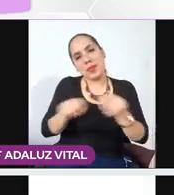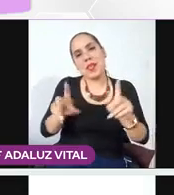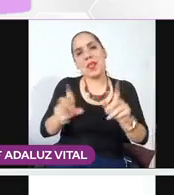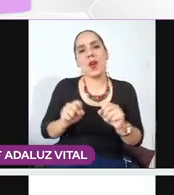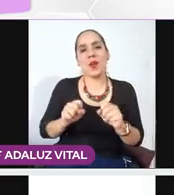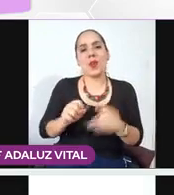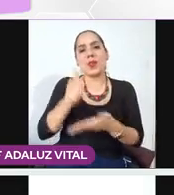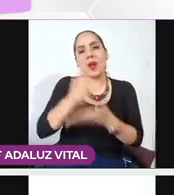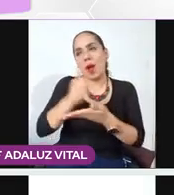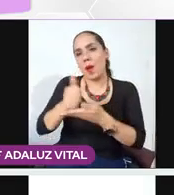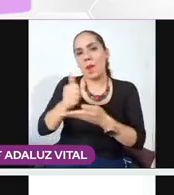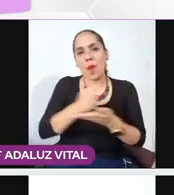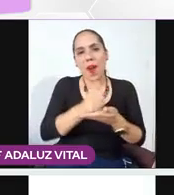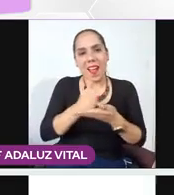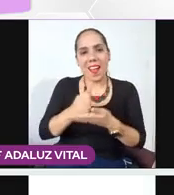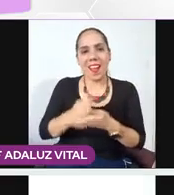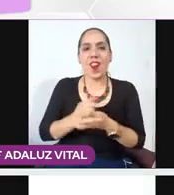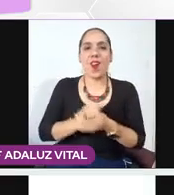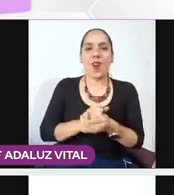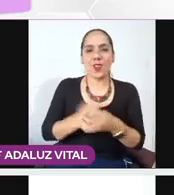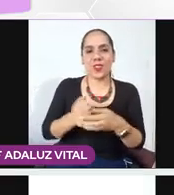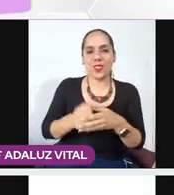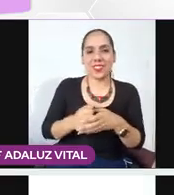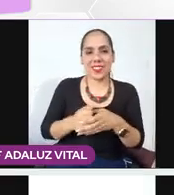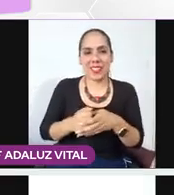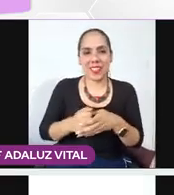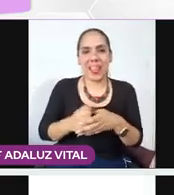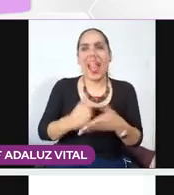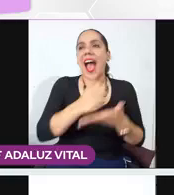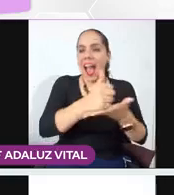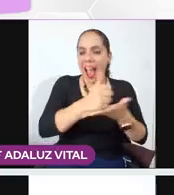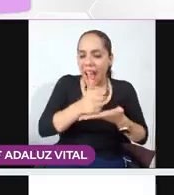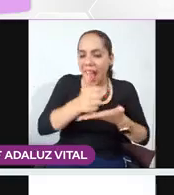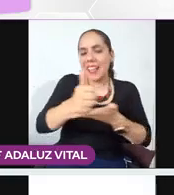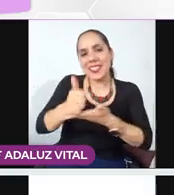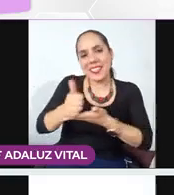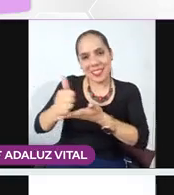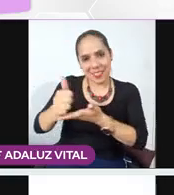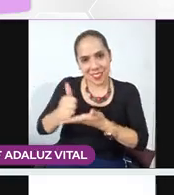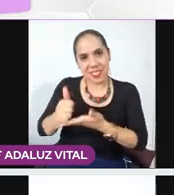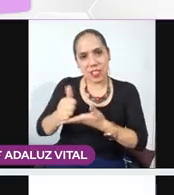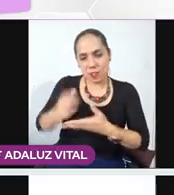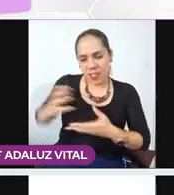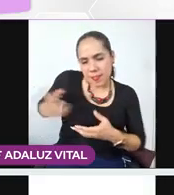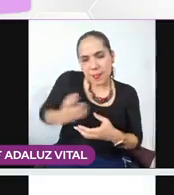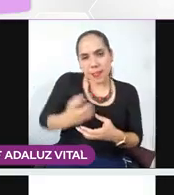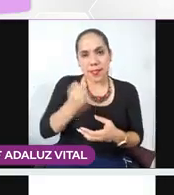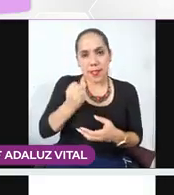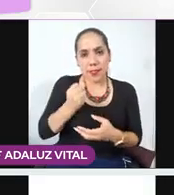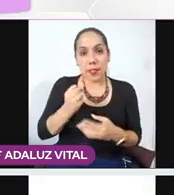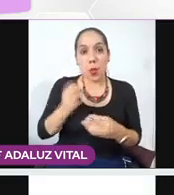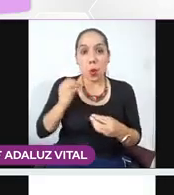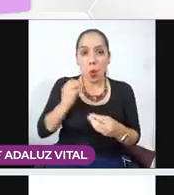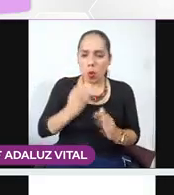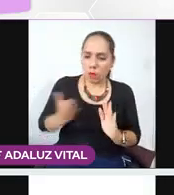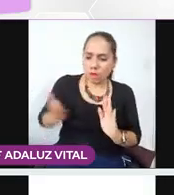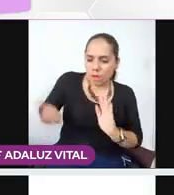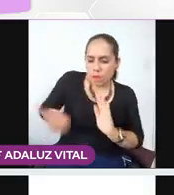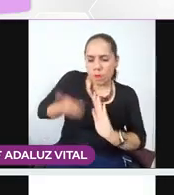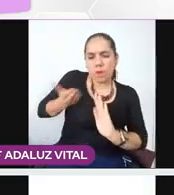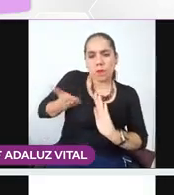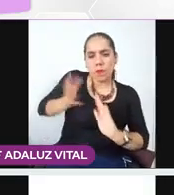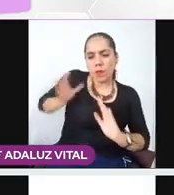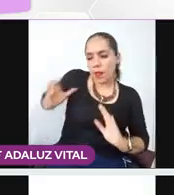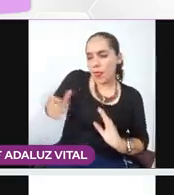van a ayudar a poder, pues sí, como bien lo dices, rescatar o fungir o darme una